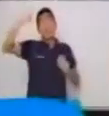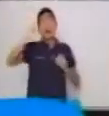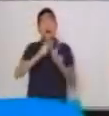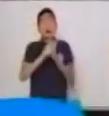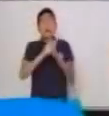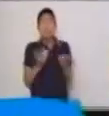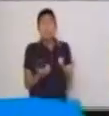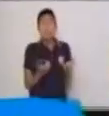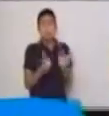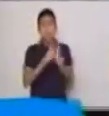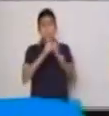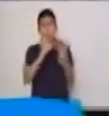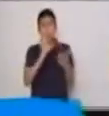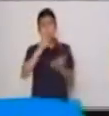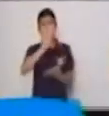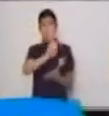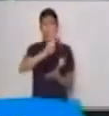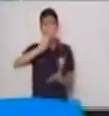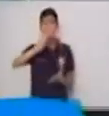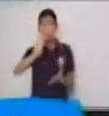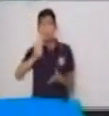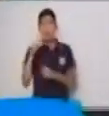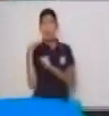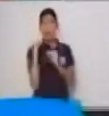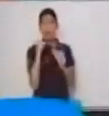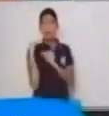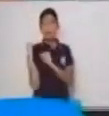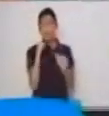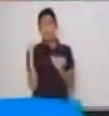muy importante que nosotros en casa